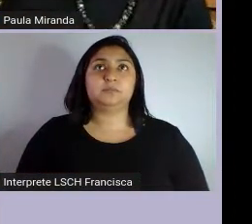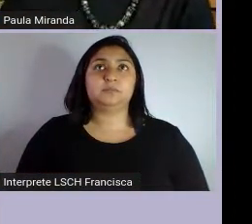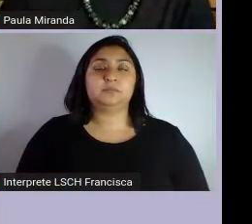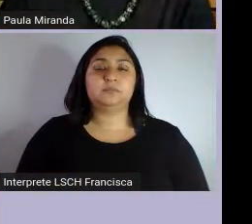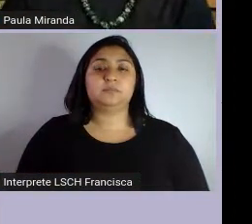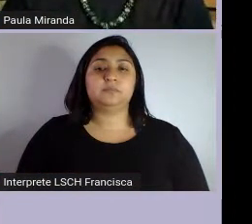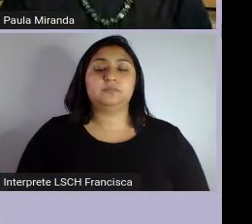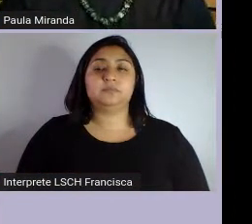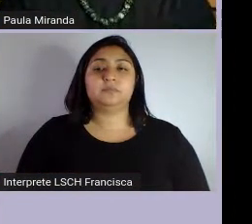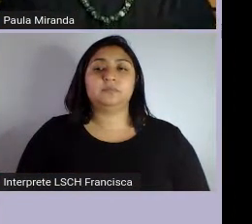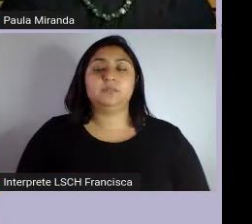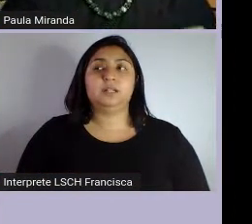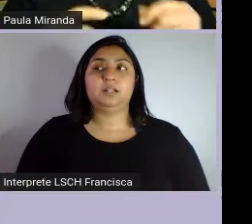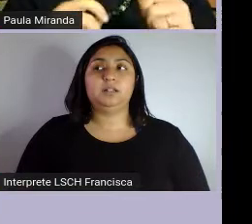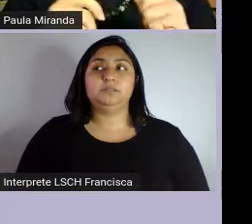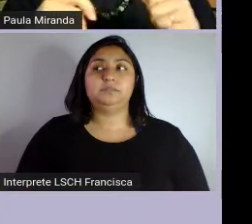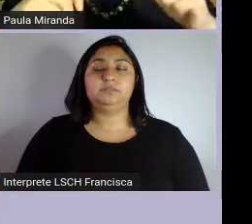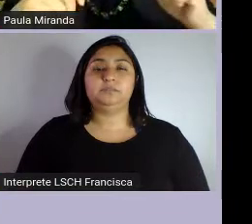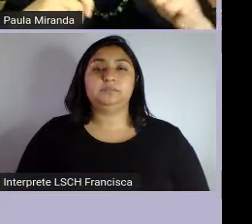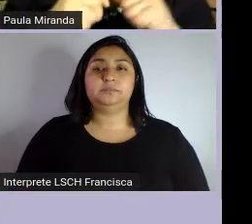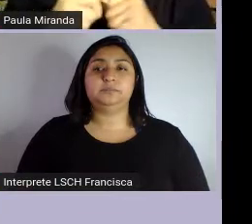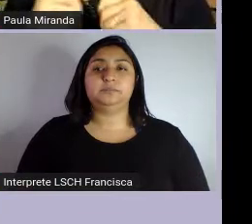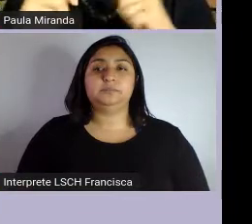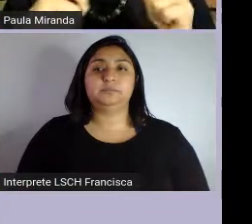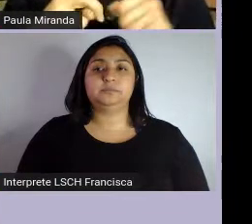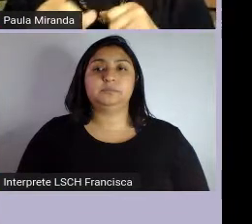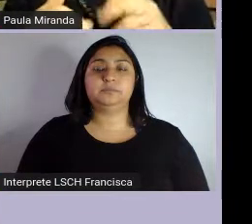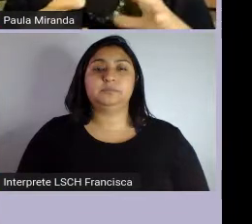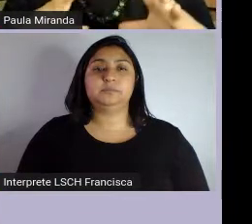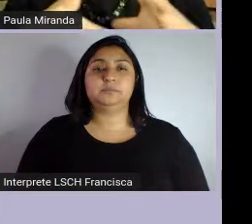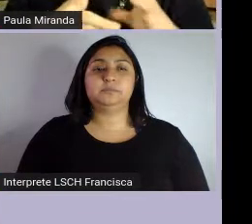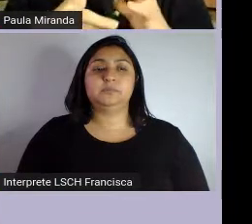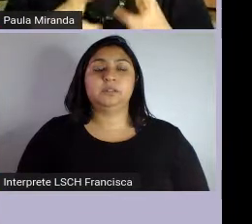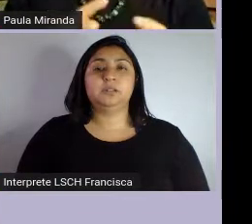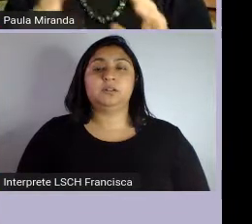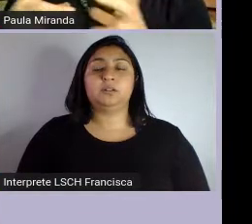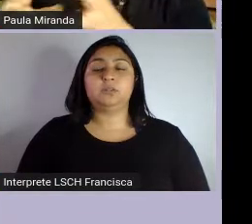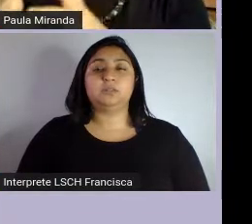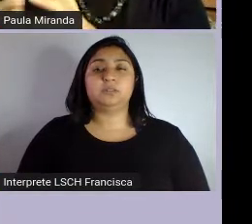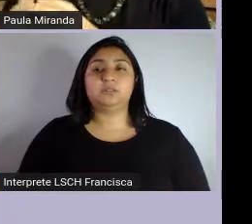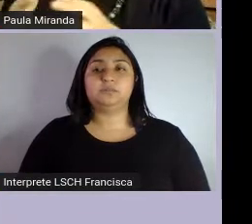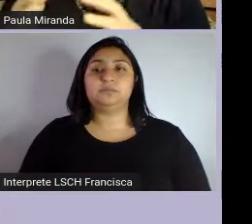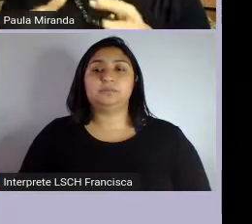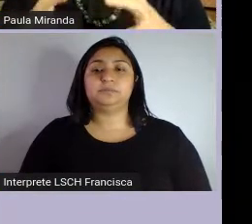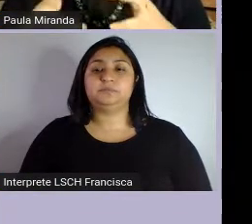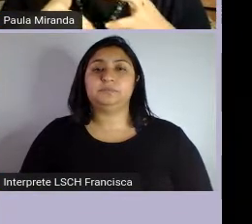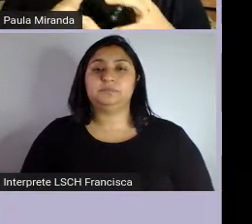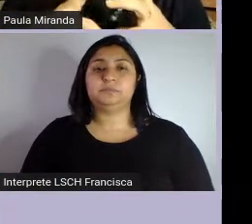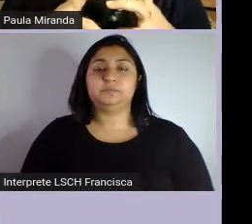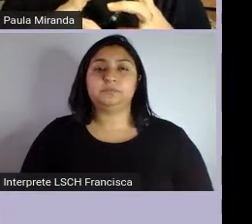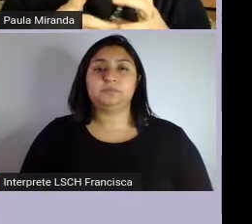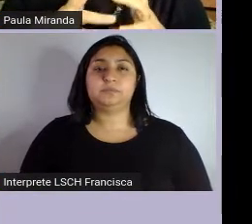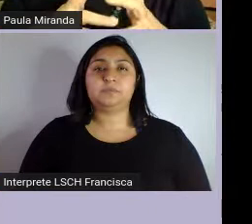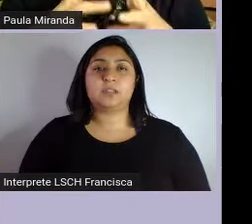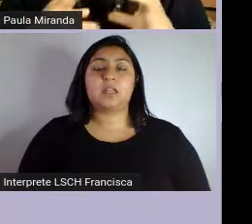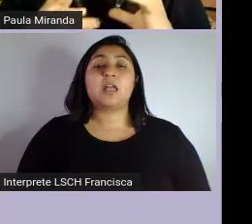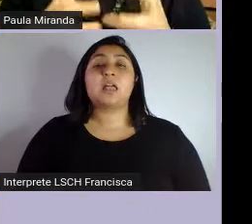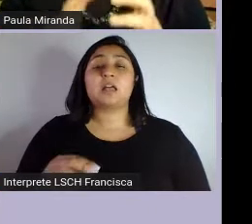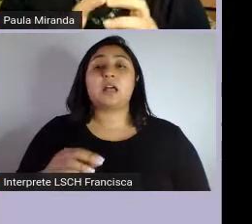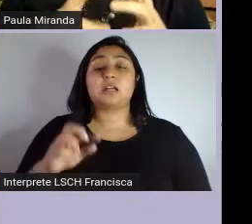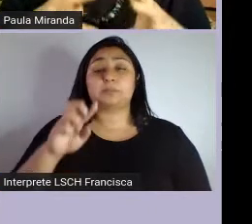matrilineal, y que es el costureo de su madre. El padre aparece muchísimo en la décima, pero la madre